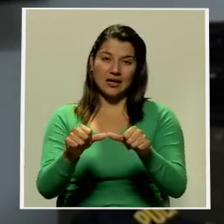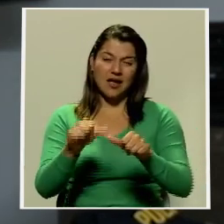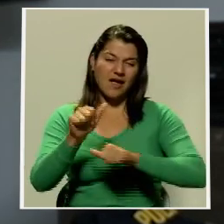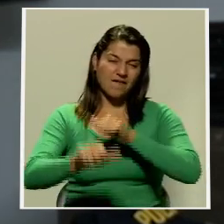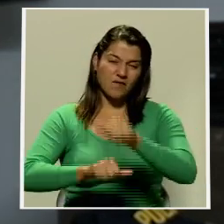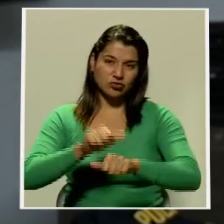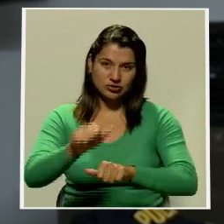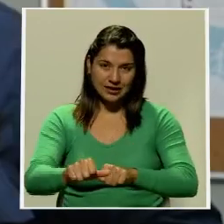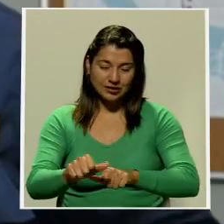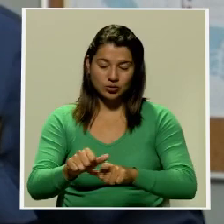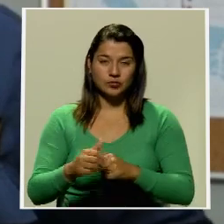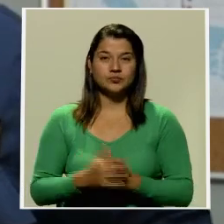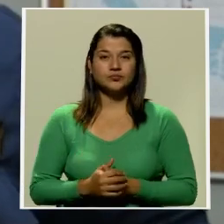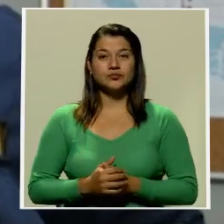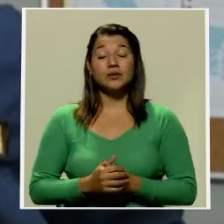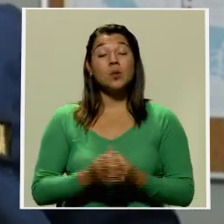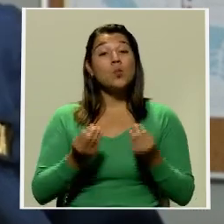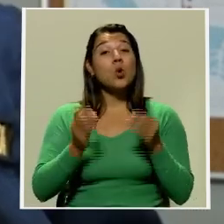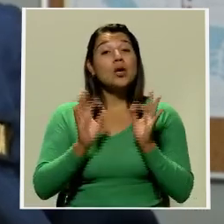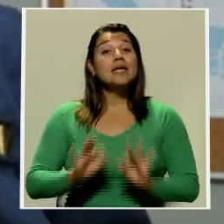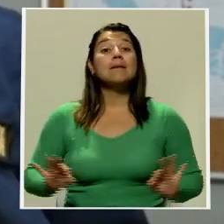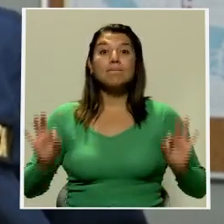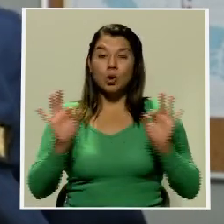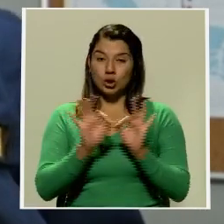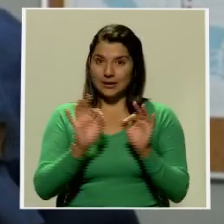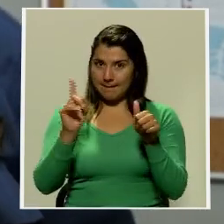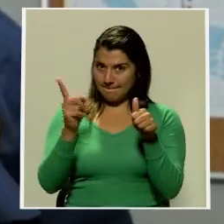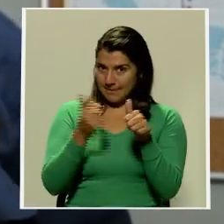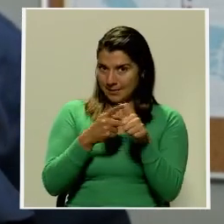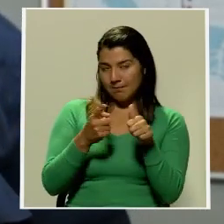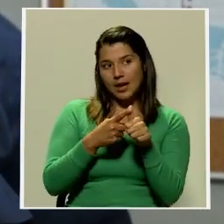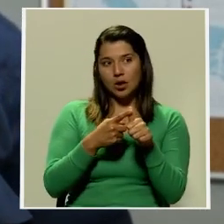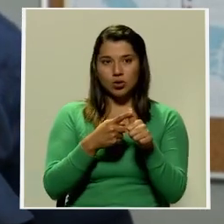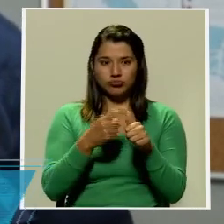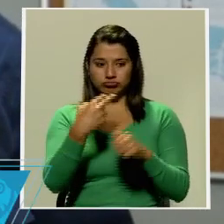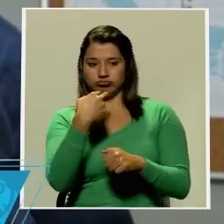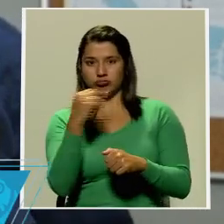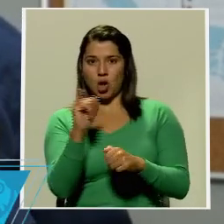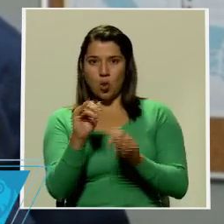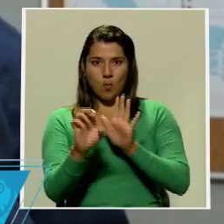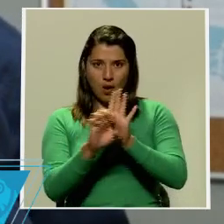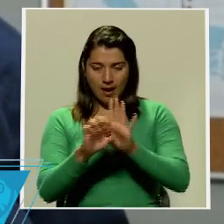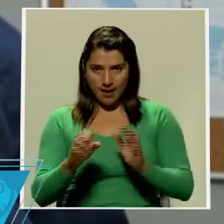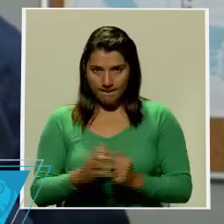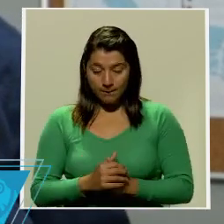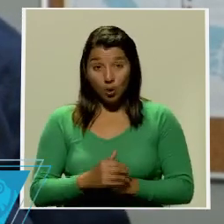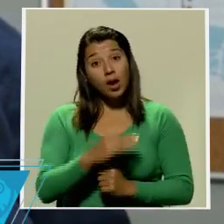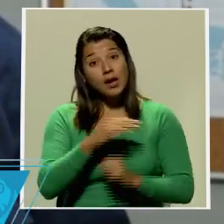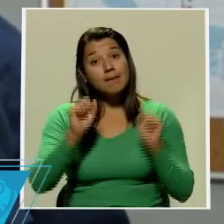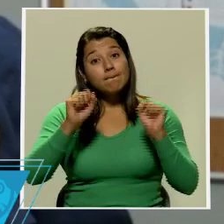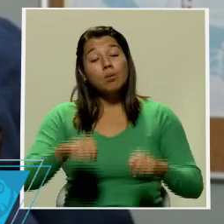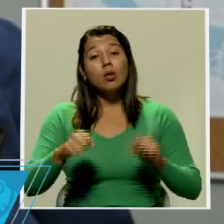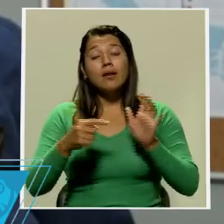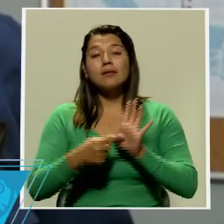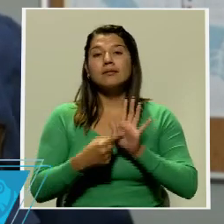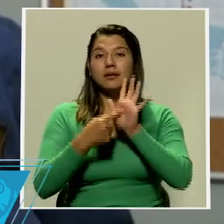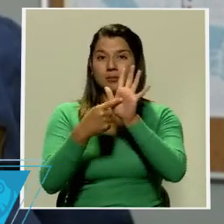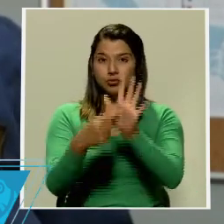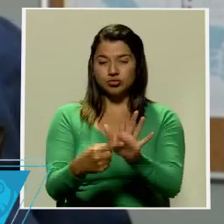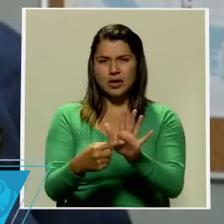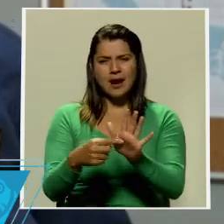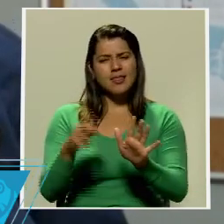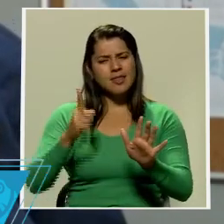esfuerzo por la institución. Entonces es importante primero sembrar un ejemplo, ¿verdad? Y poder demostrar que hay